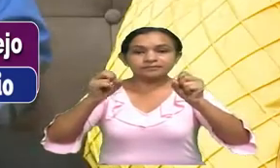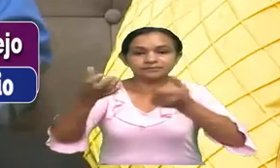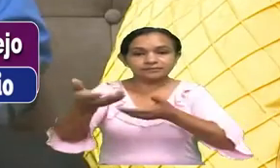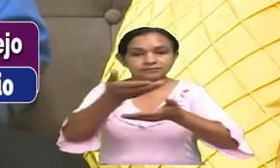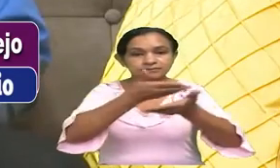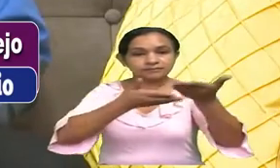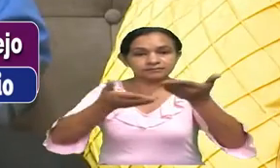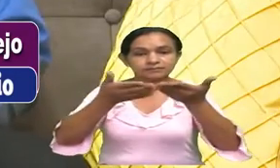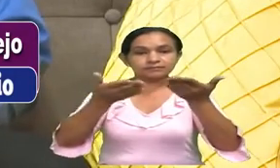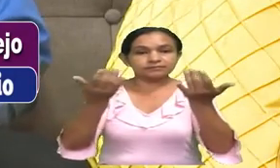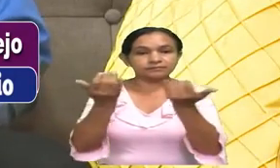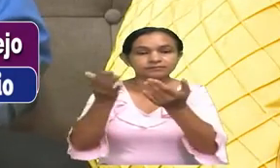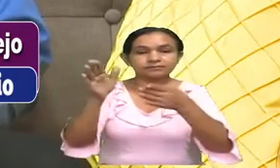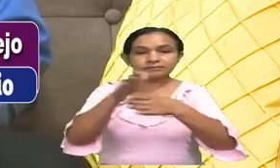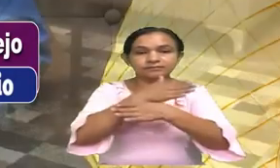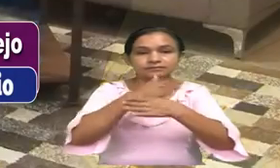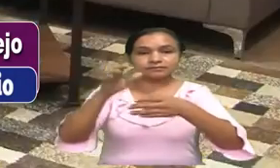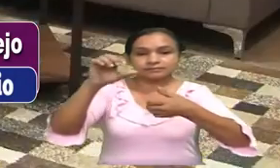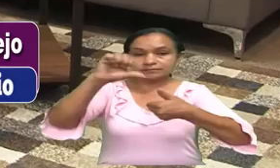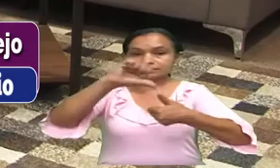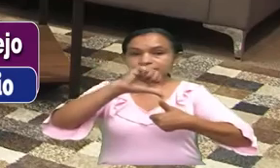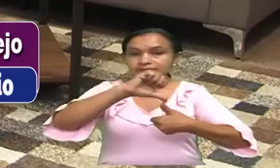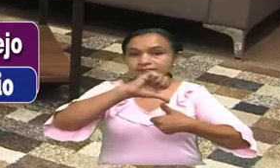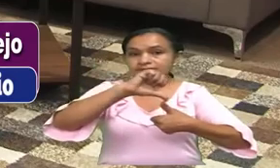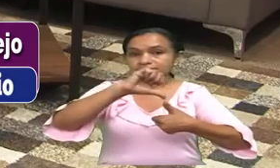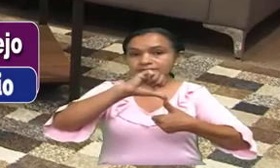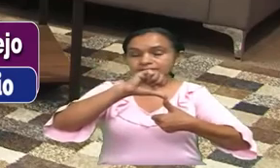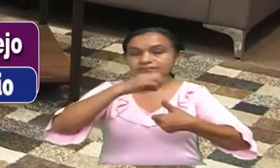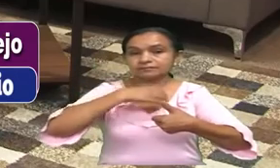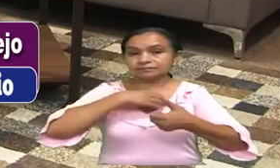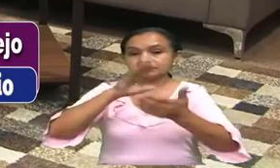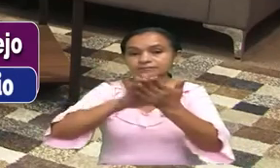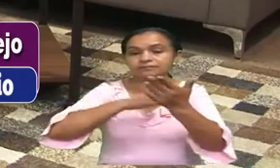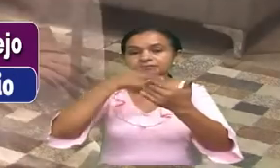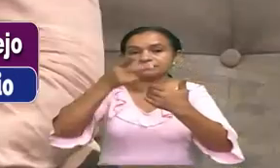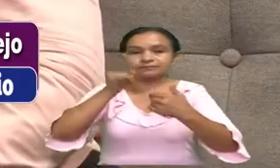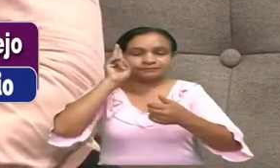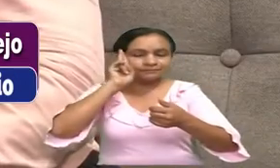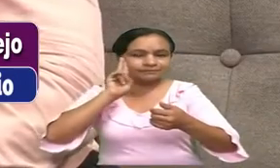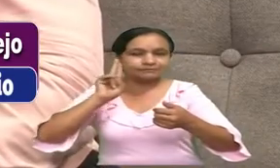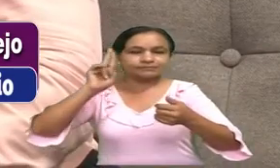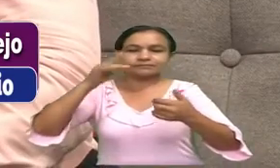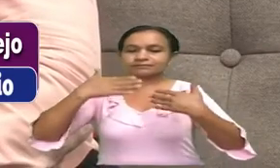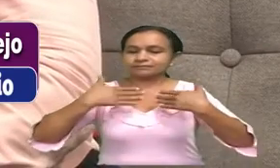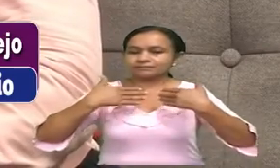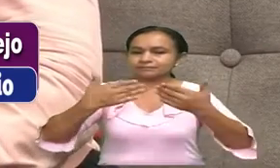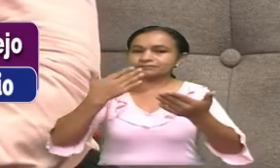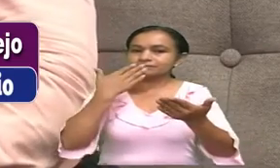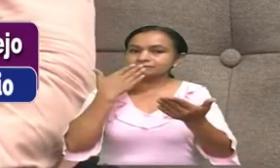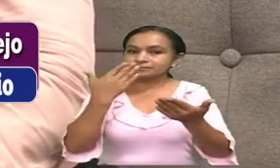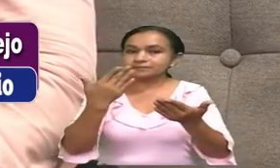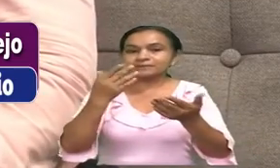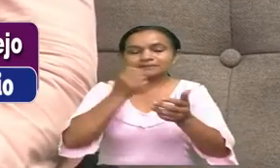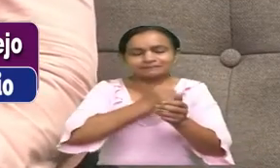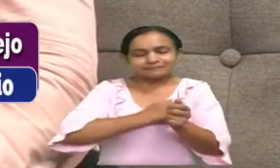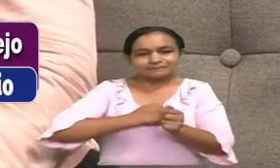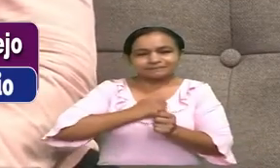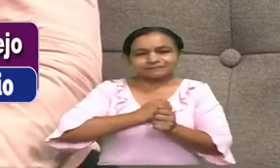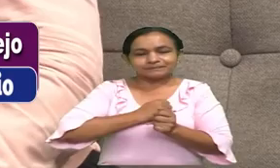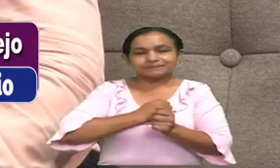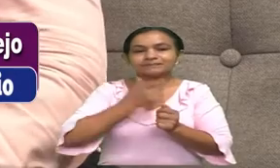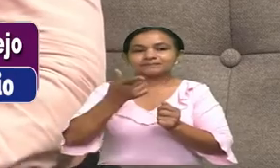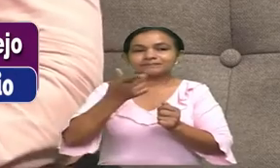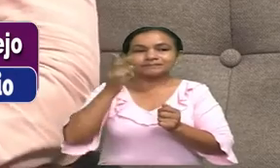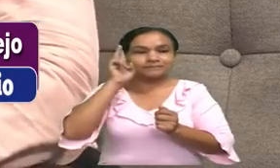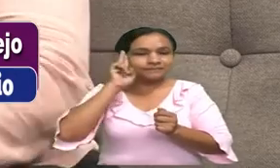compartimos con los compañeros centroamericanos nuestro programa de Universidad Saludable. Okay. De Universidad para la